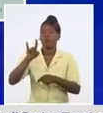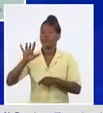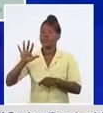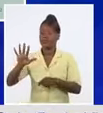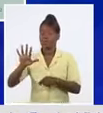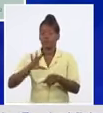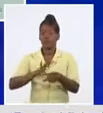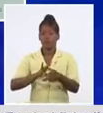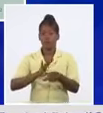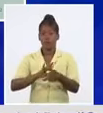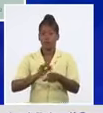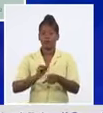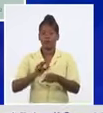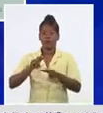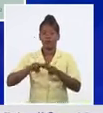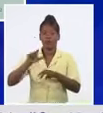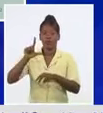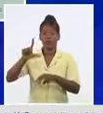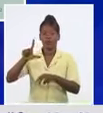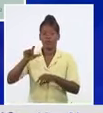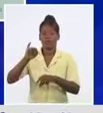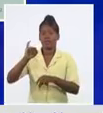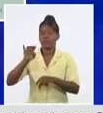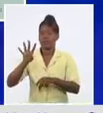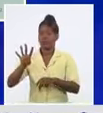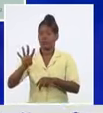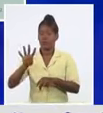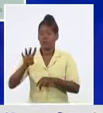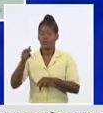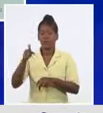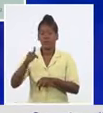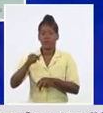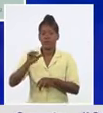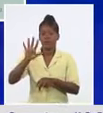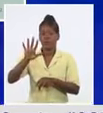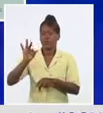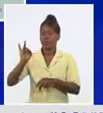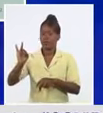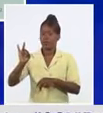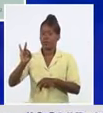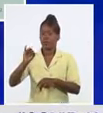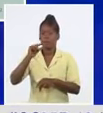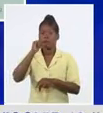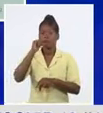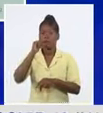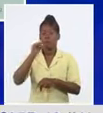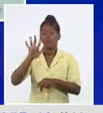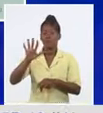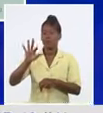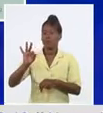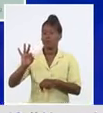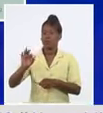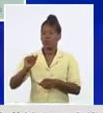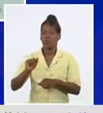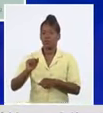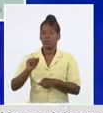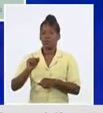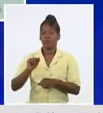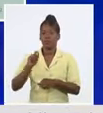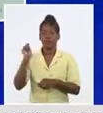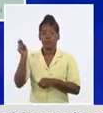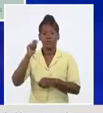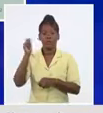casos, Holguín 64, Jibara 57, Báguanos 58, Calixto